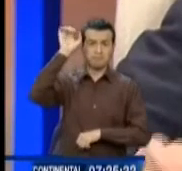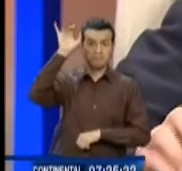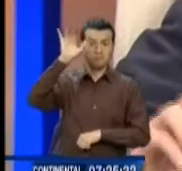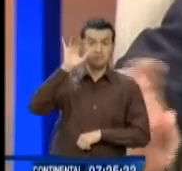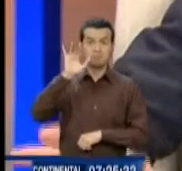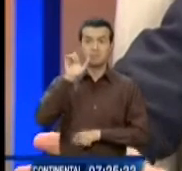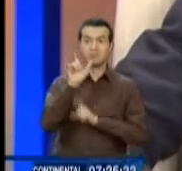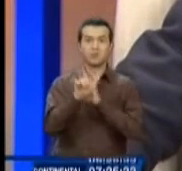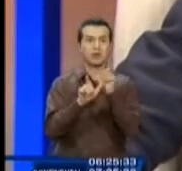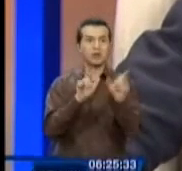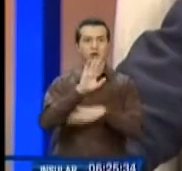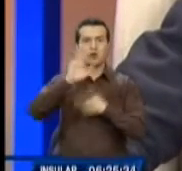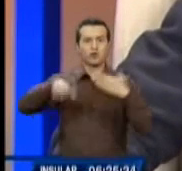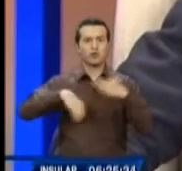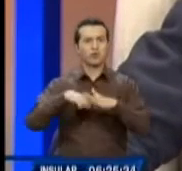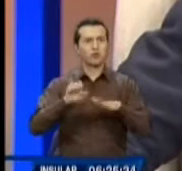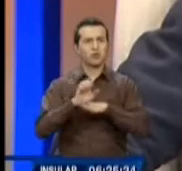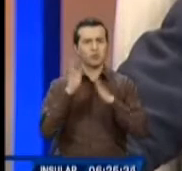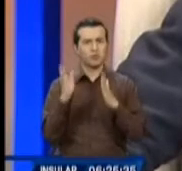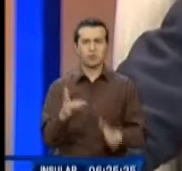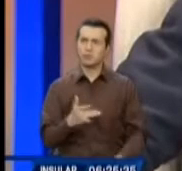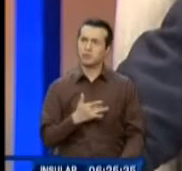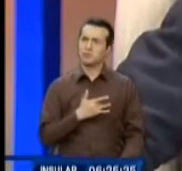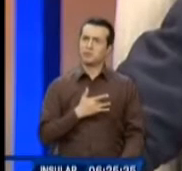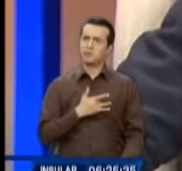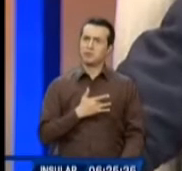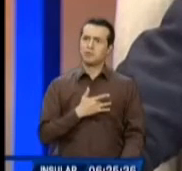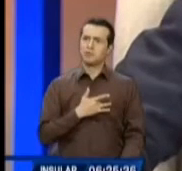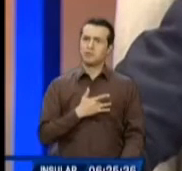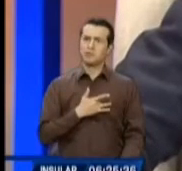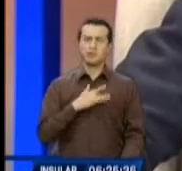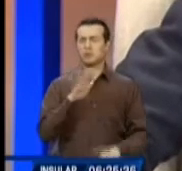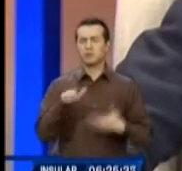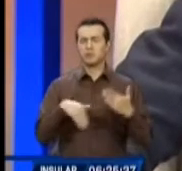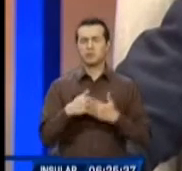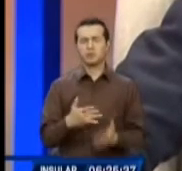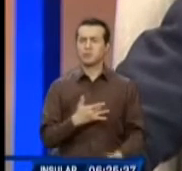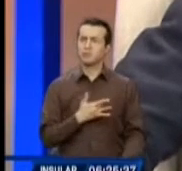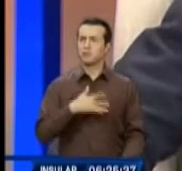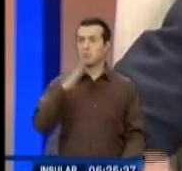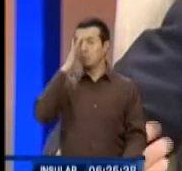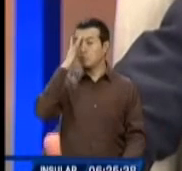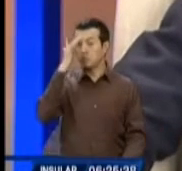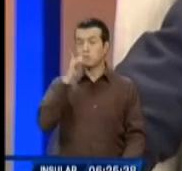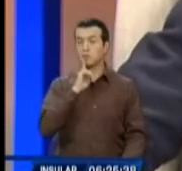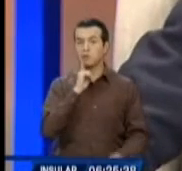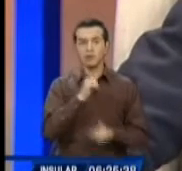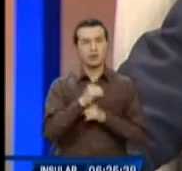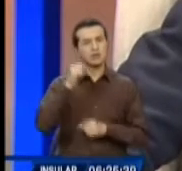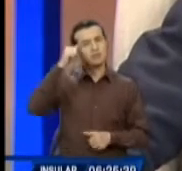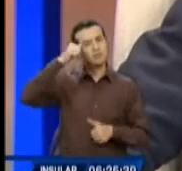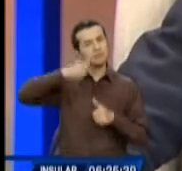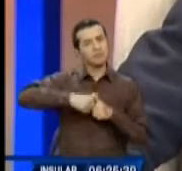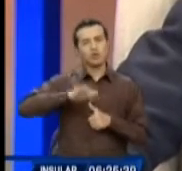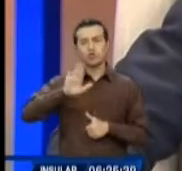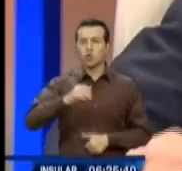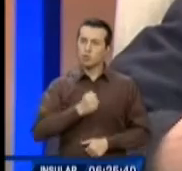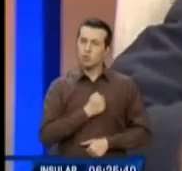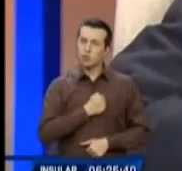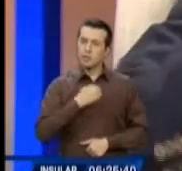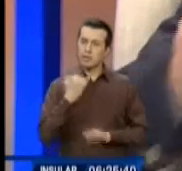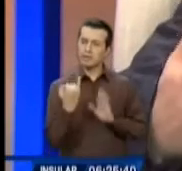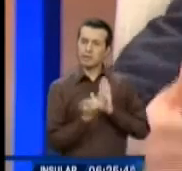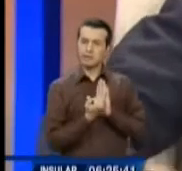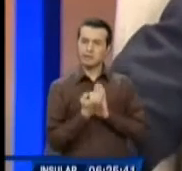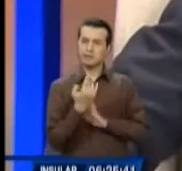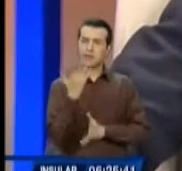a tocar a todo el ecuatoriano promedio, porque precisamente retrata esa diversidad. Creo que nos vamos a poder